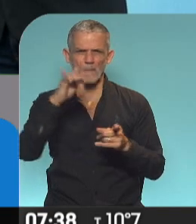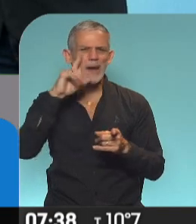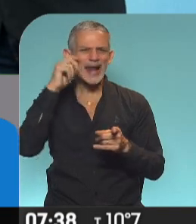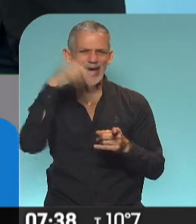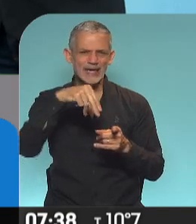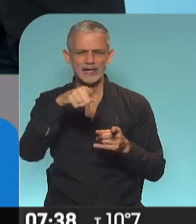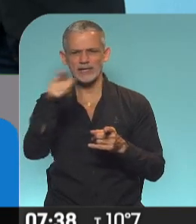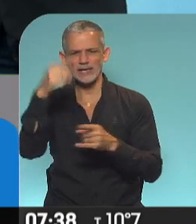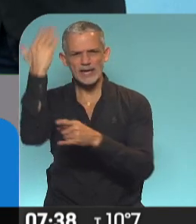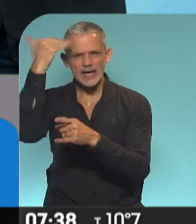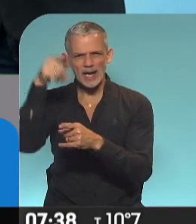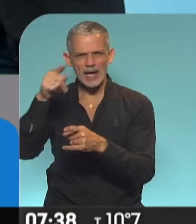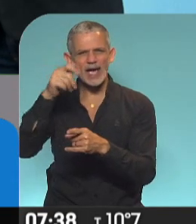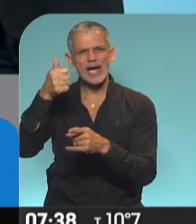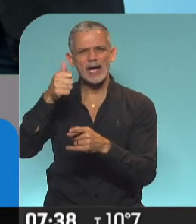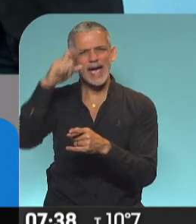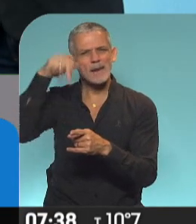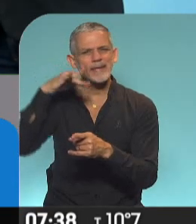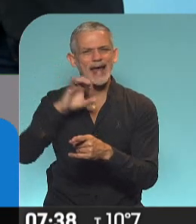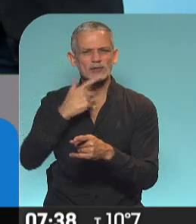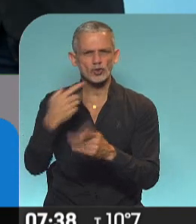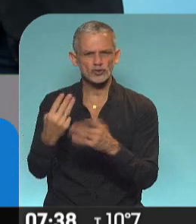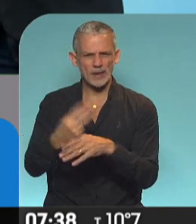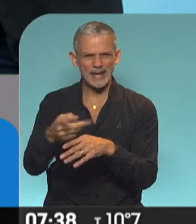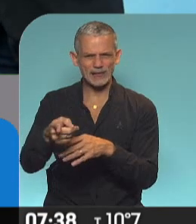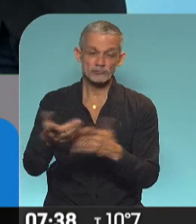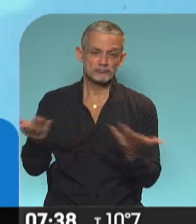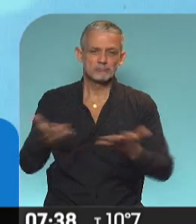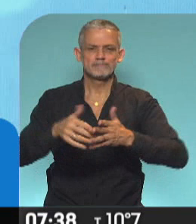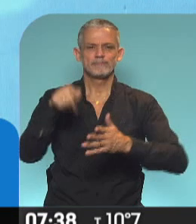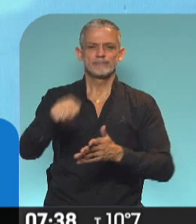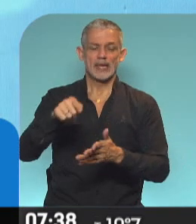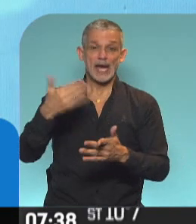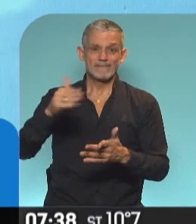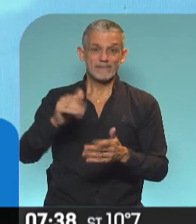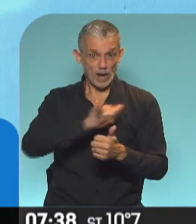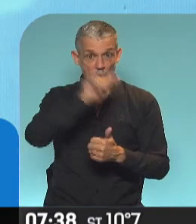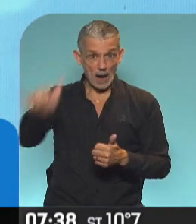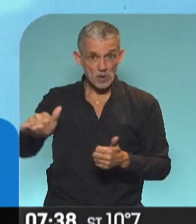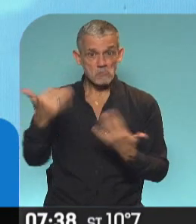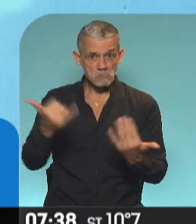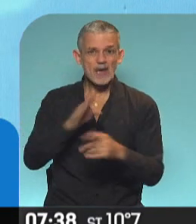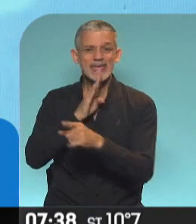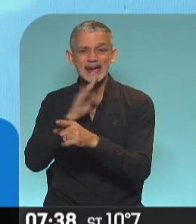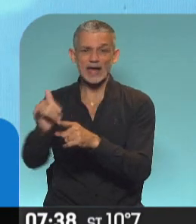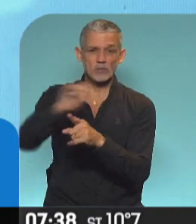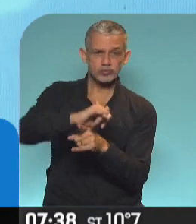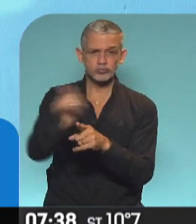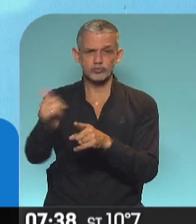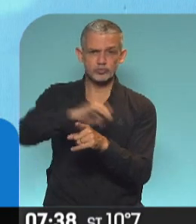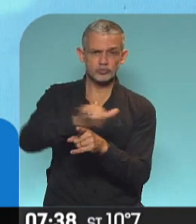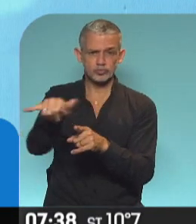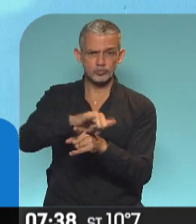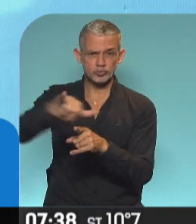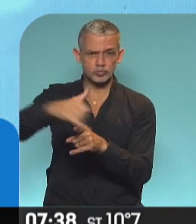decisión. Pero básicamente se trata de formalizar una situación que ya existía. De hecho, va a empezar a haber vuelos entre Israel y estos países